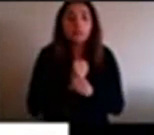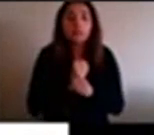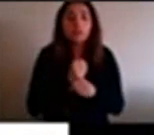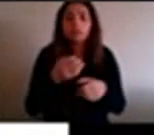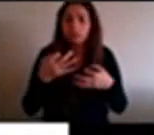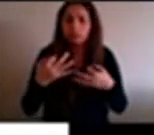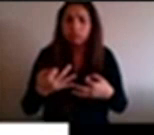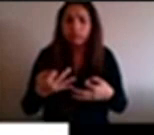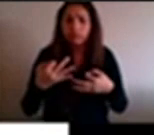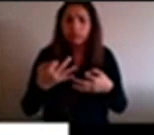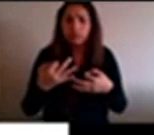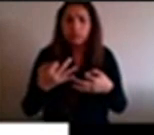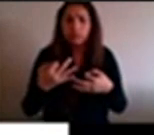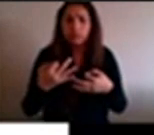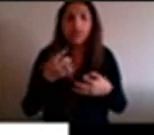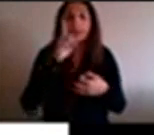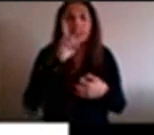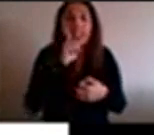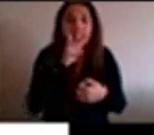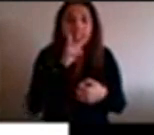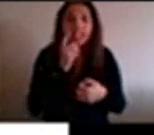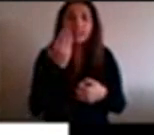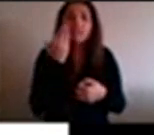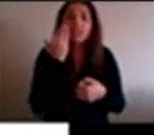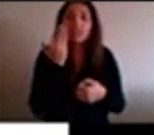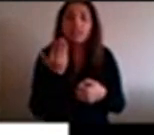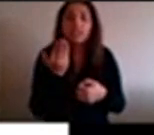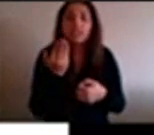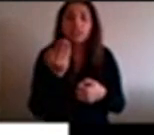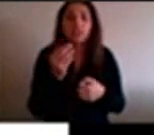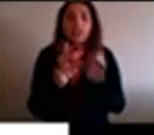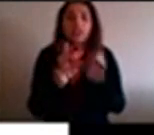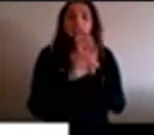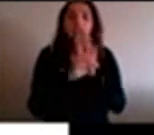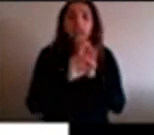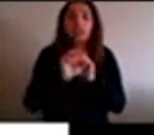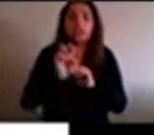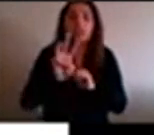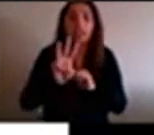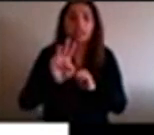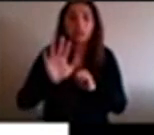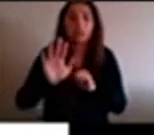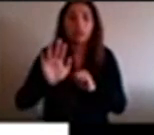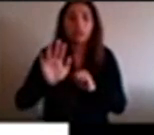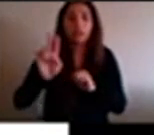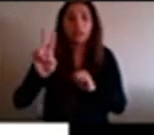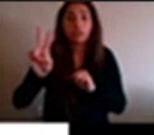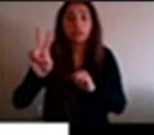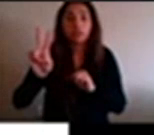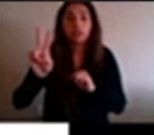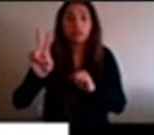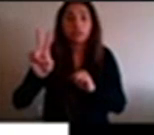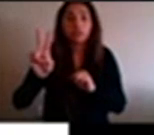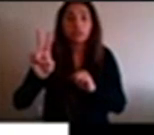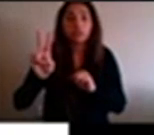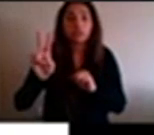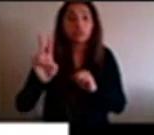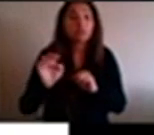al beneficio del decreto 392, o sea, el puntaje adicional. En caso de empate,